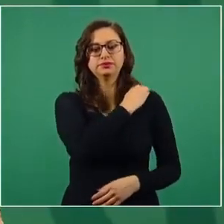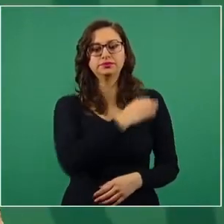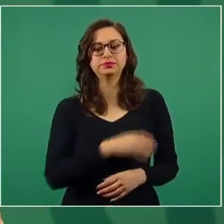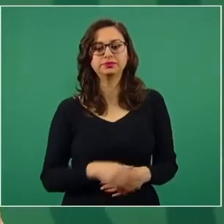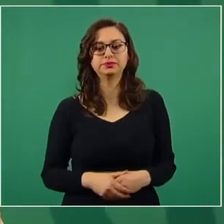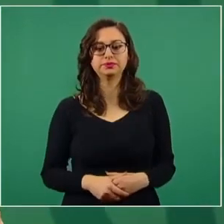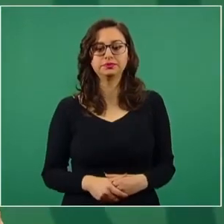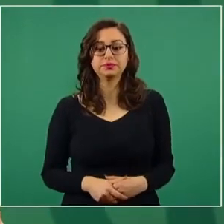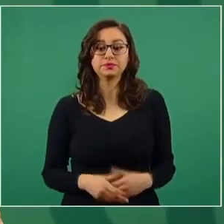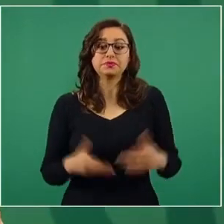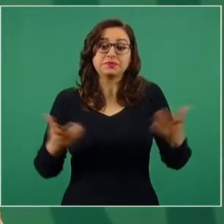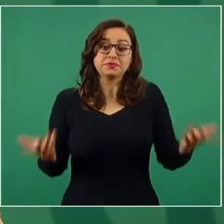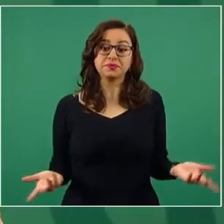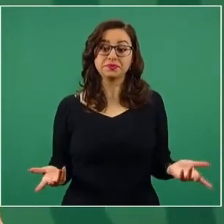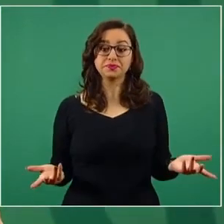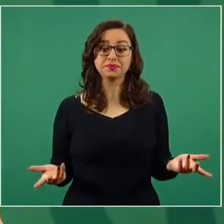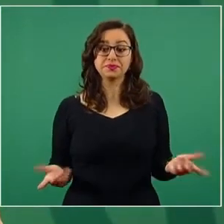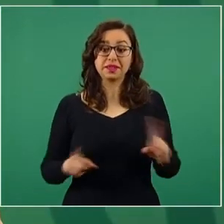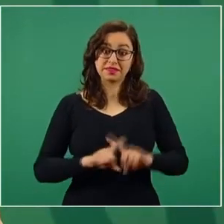está secuestrado